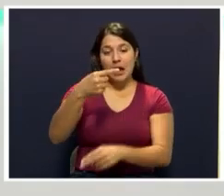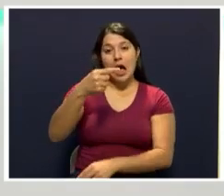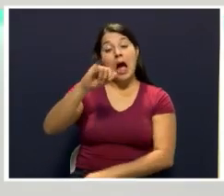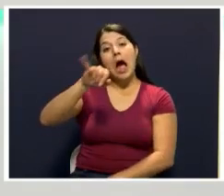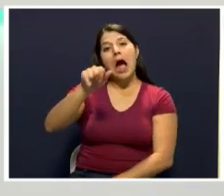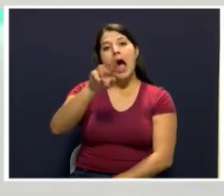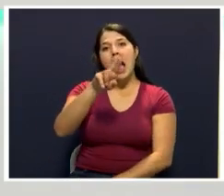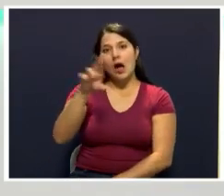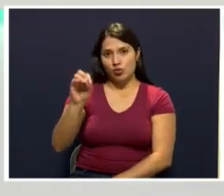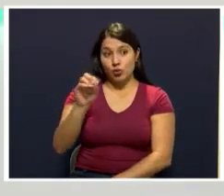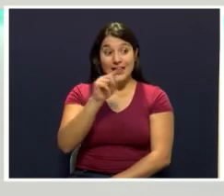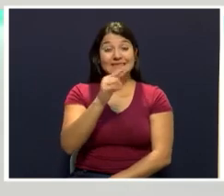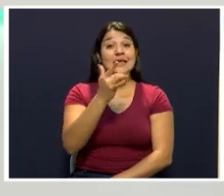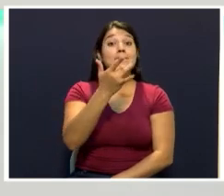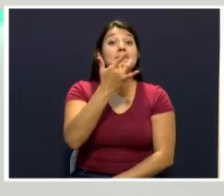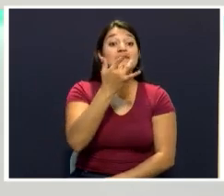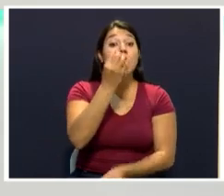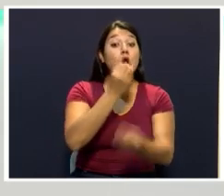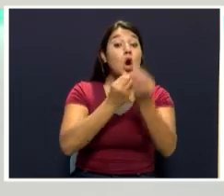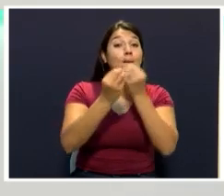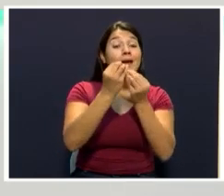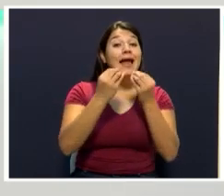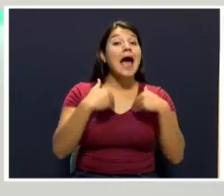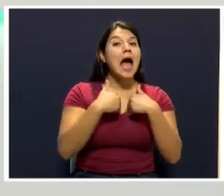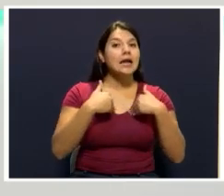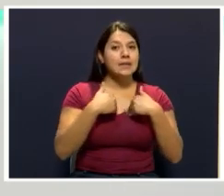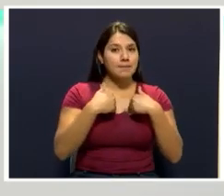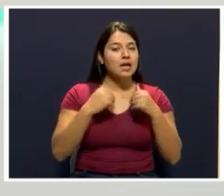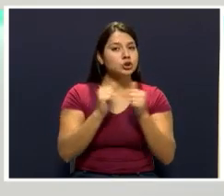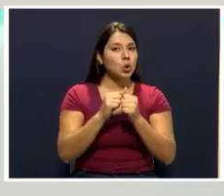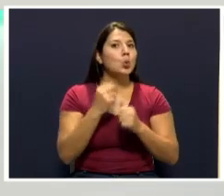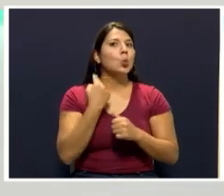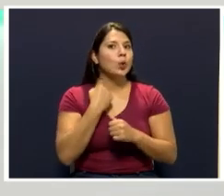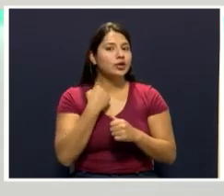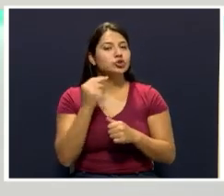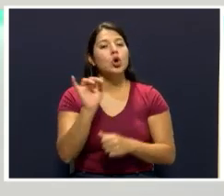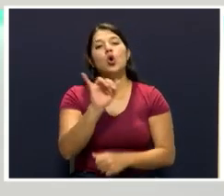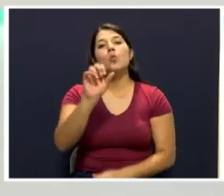ellas prefieren comer animales vertebrados como las salamandras